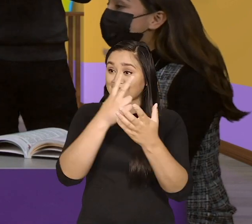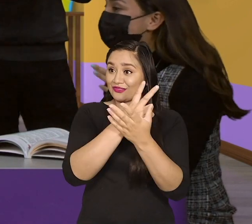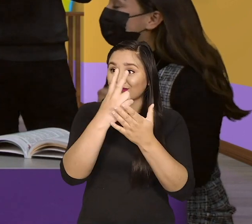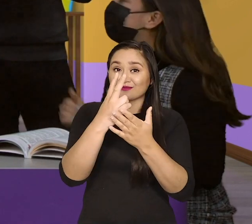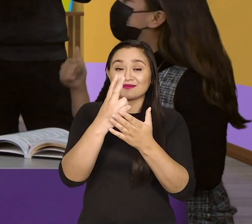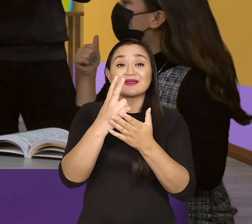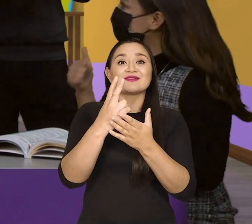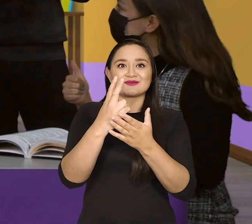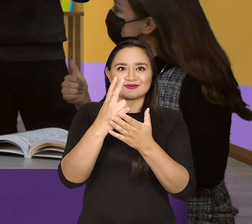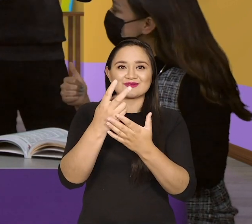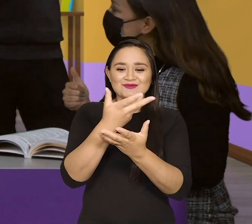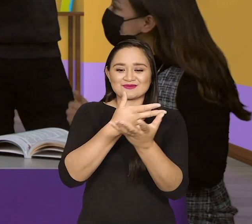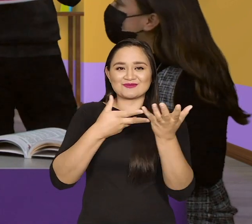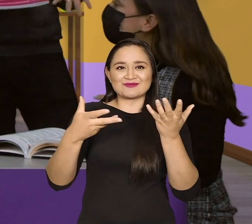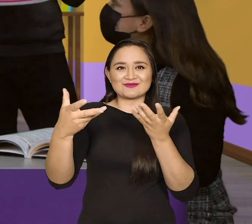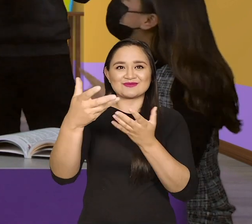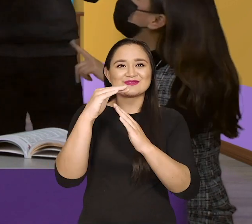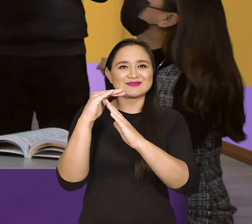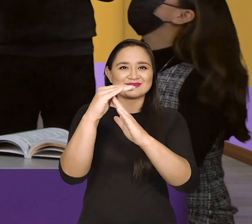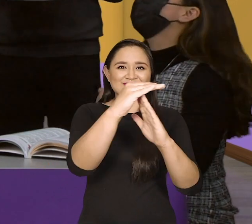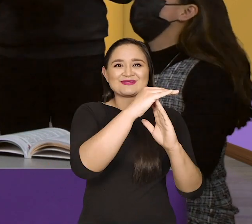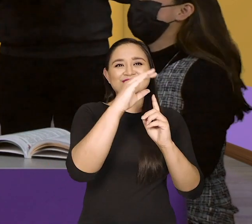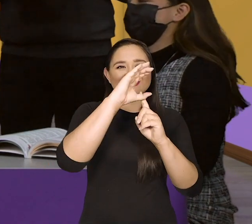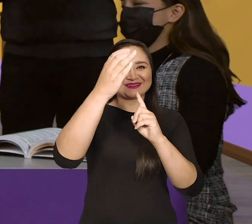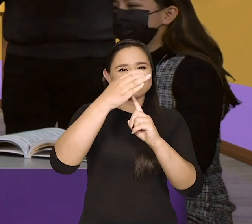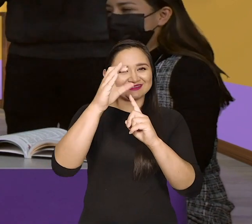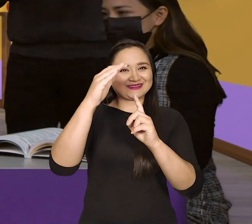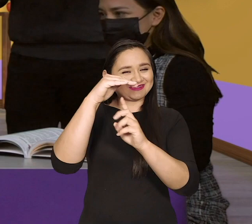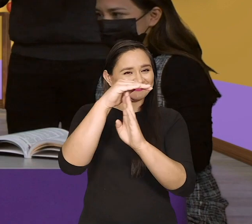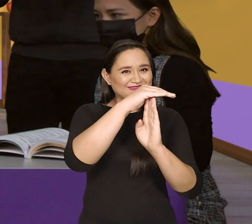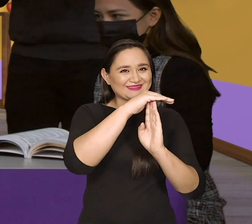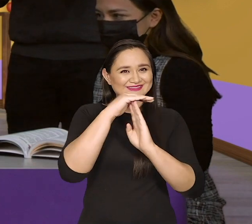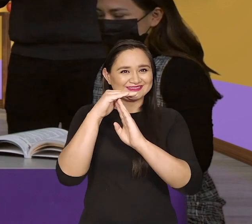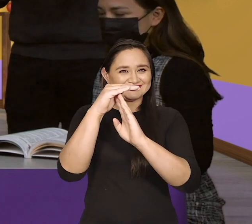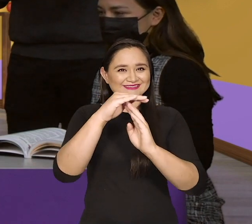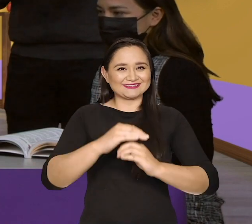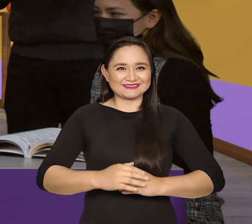será la convivencia armónica y la cultura de paz